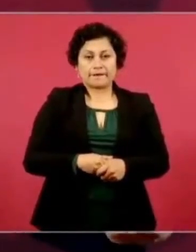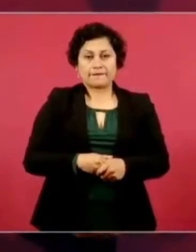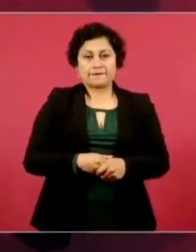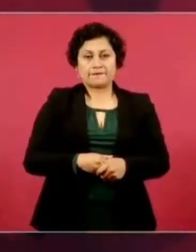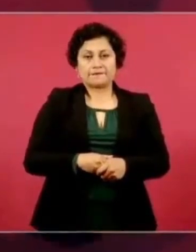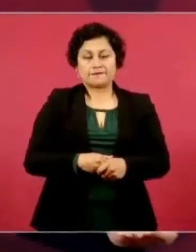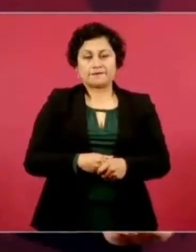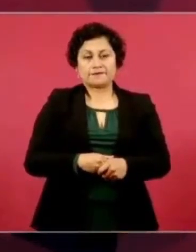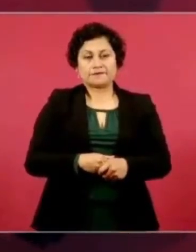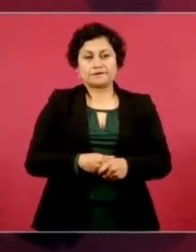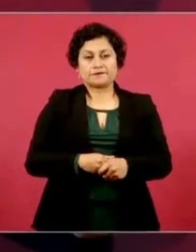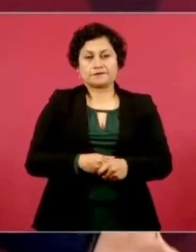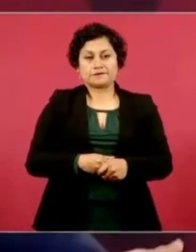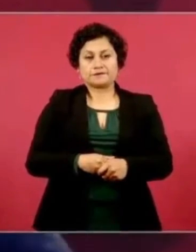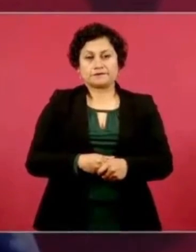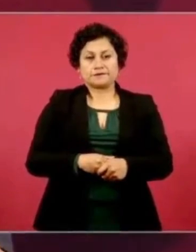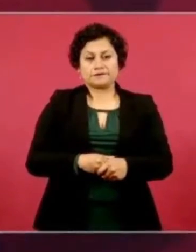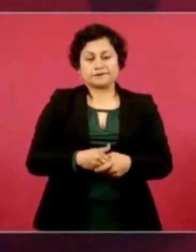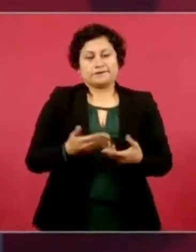desde luego no comparte